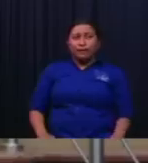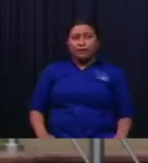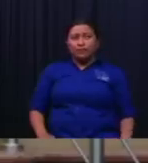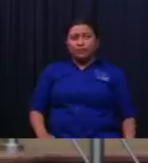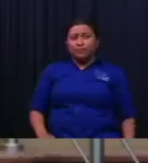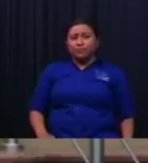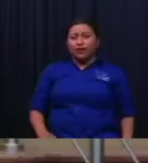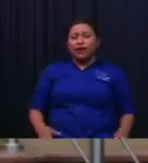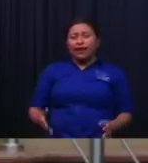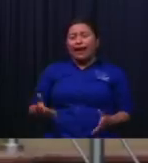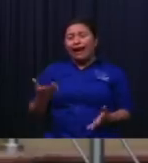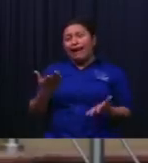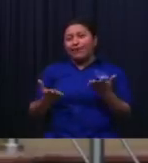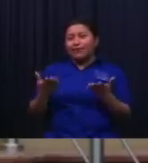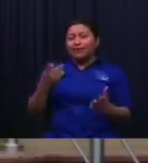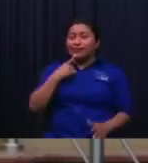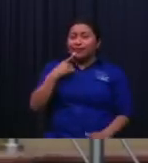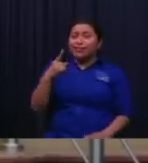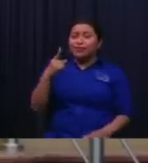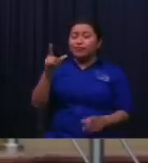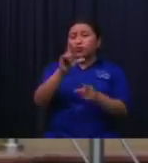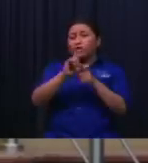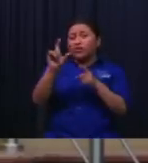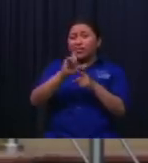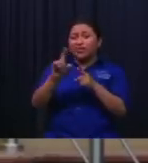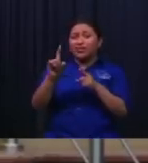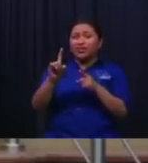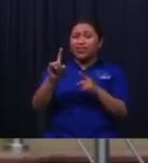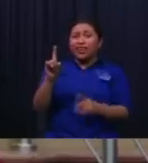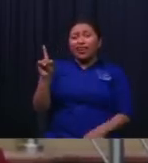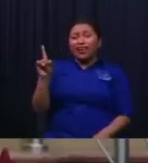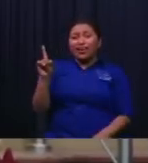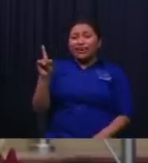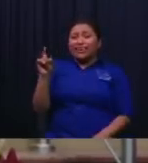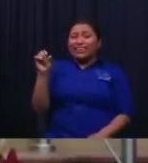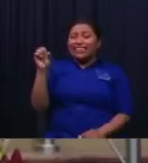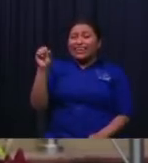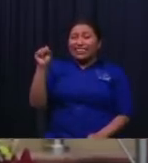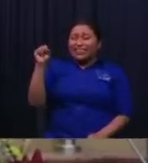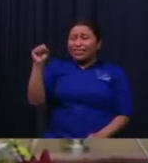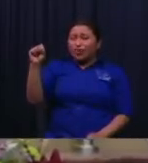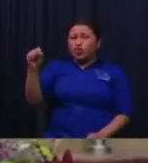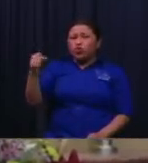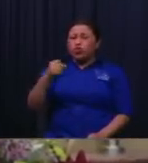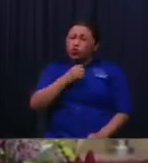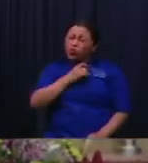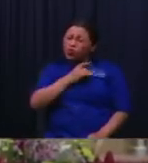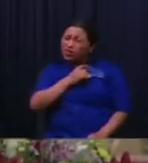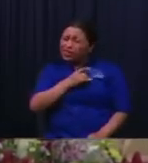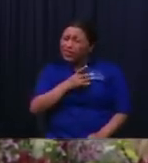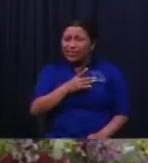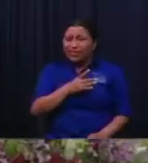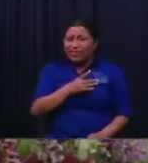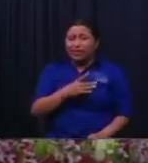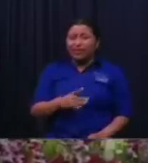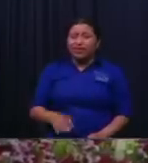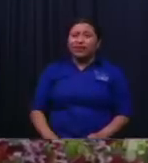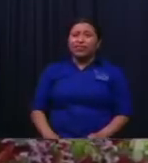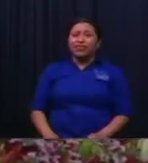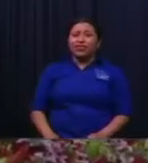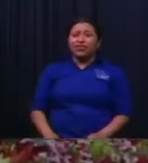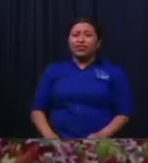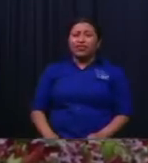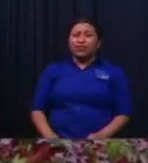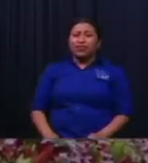Y dice cosas que no debería decir. Por eso no hay que ser pronto, ni para discutir, ni para decir